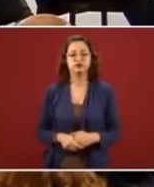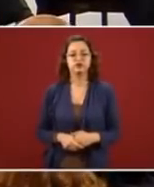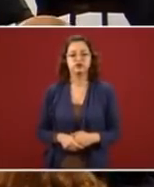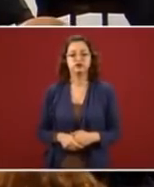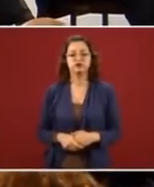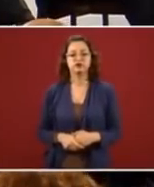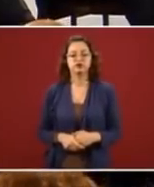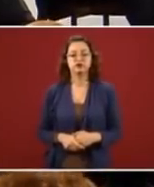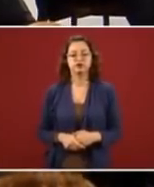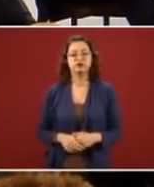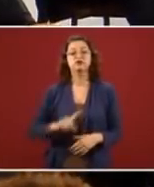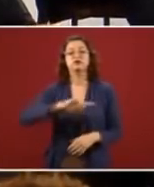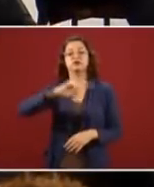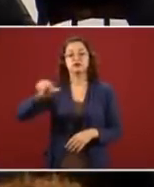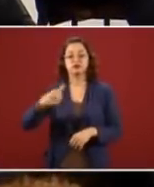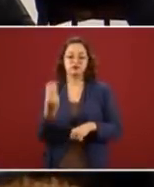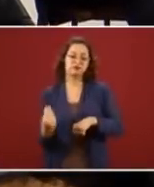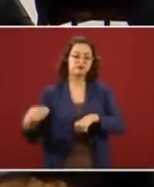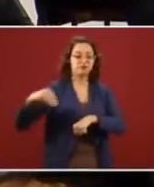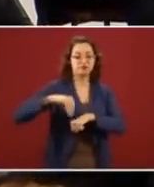y le aumentó